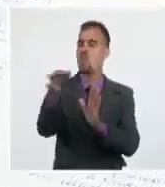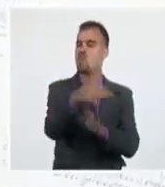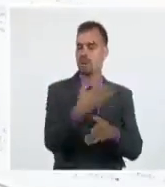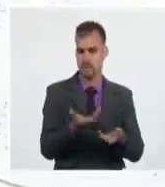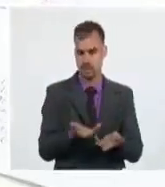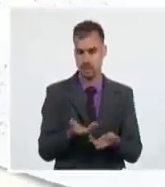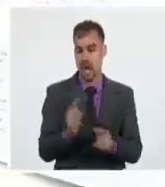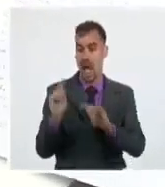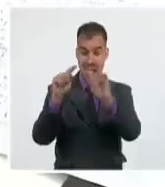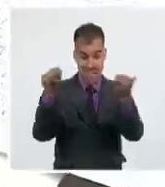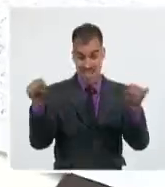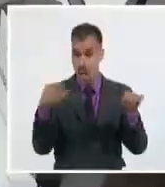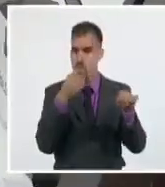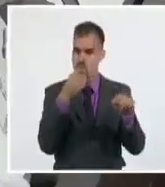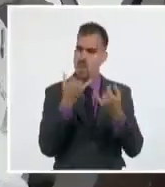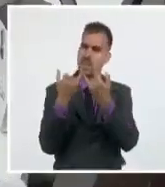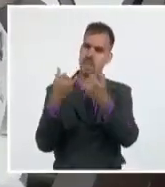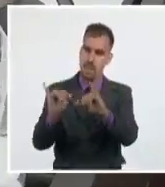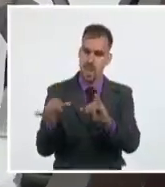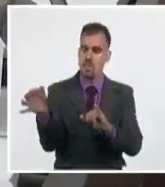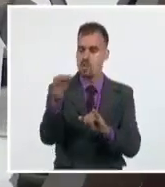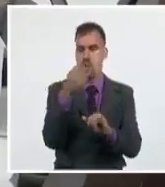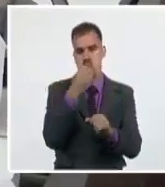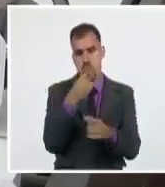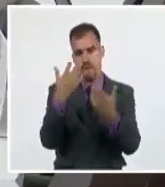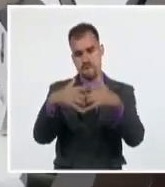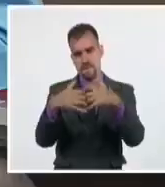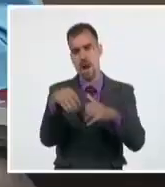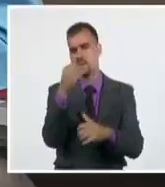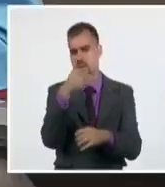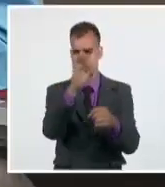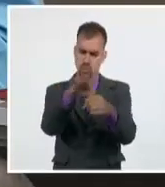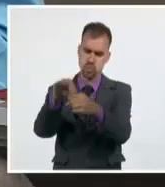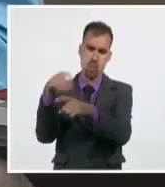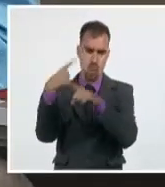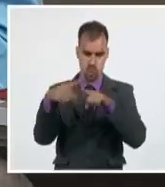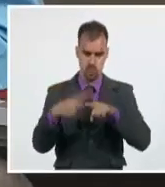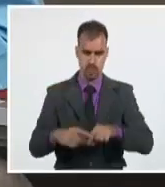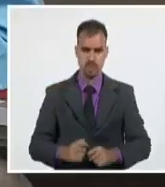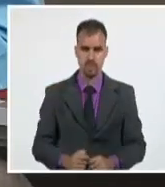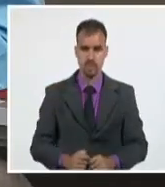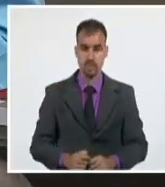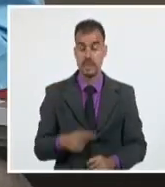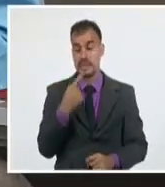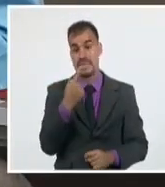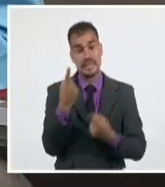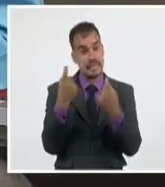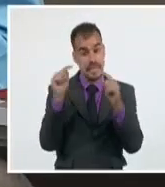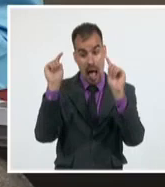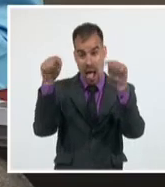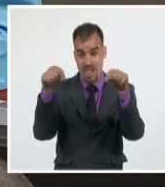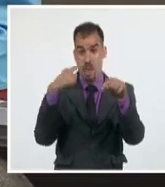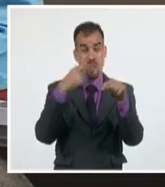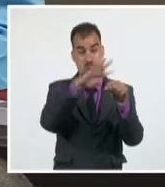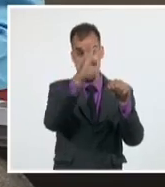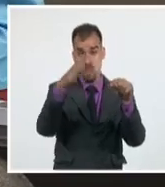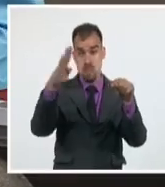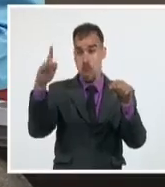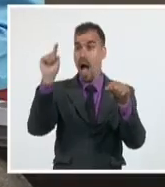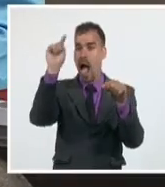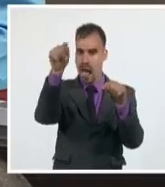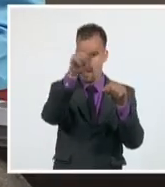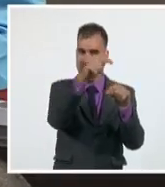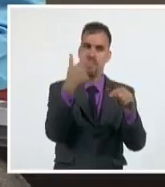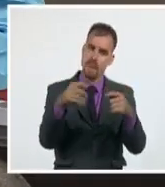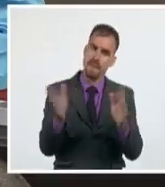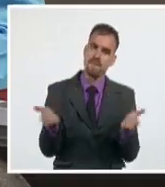que fortalece la autonomía de los territorios. En este sentido, se puntualizó en la necesidad del desarrollo de las zonas montañosas. Fue consenso